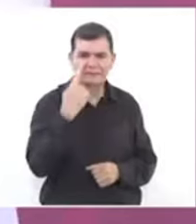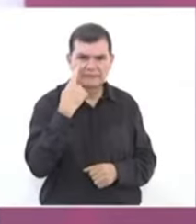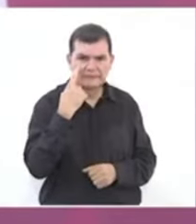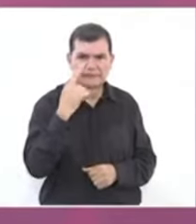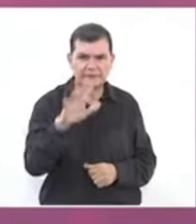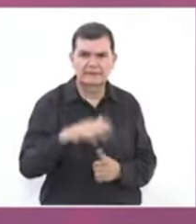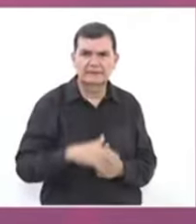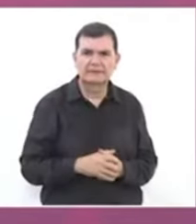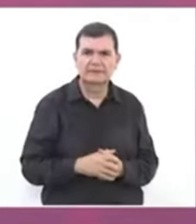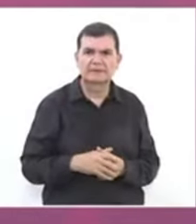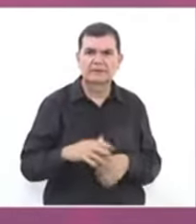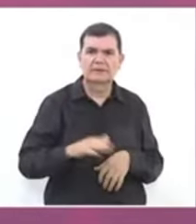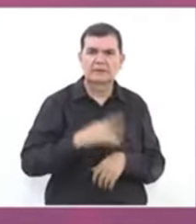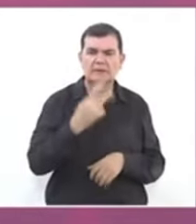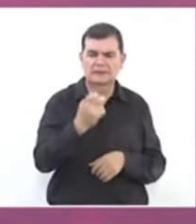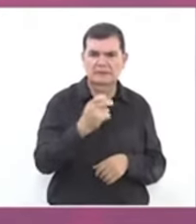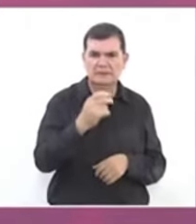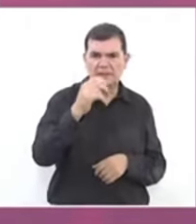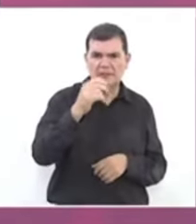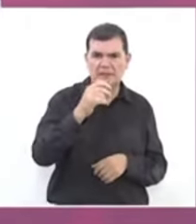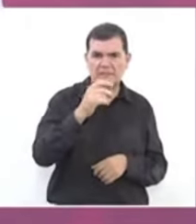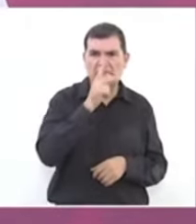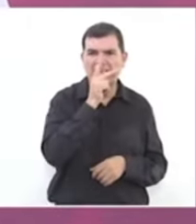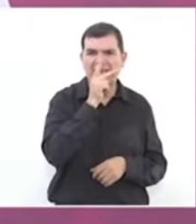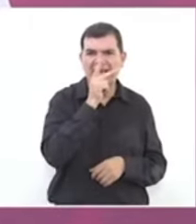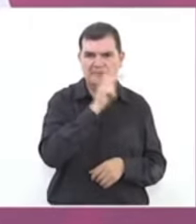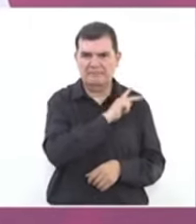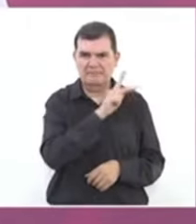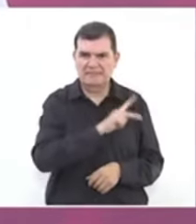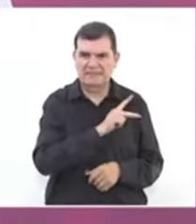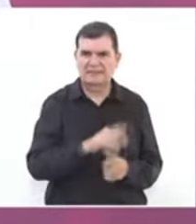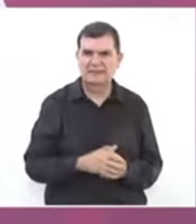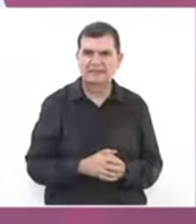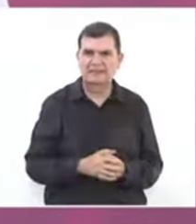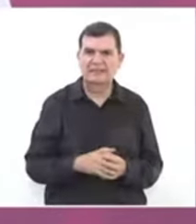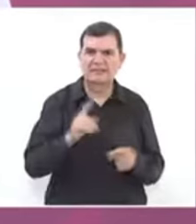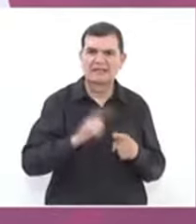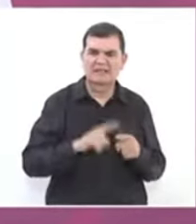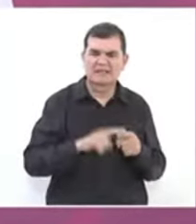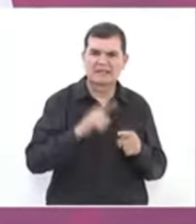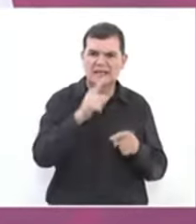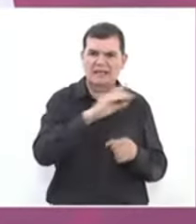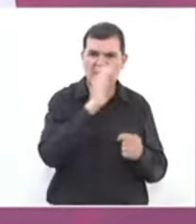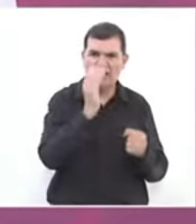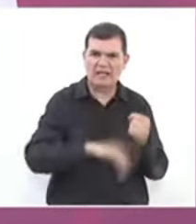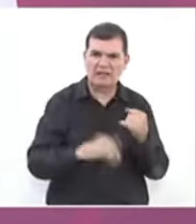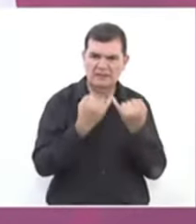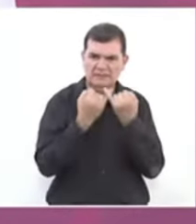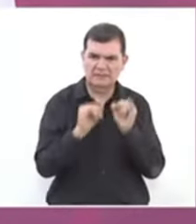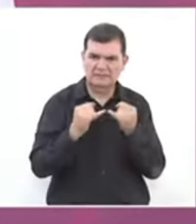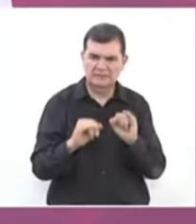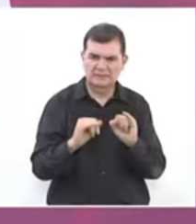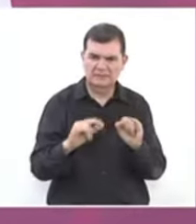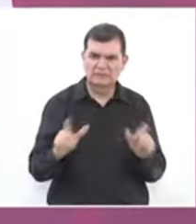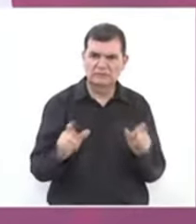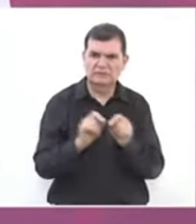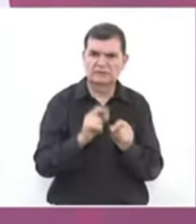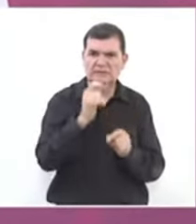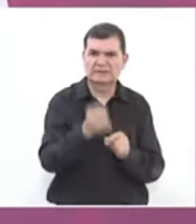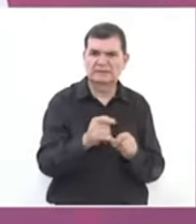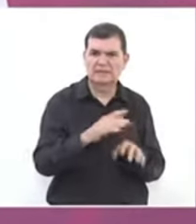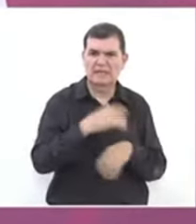vaya AMLO. Es el padre de nuestra patria. El padre de nuestra patria. Quien consuma la independencia